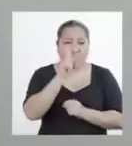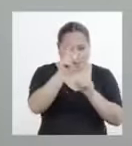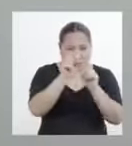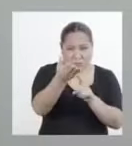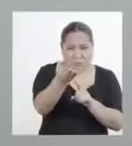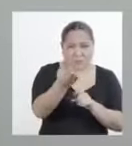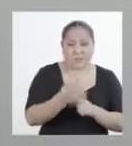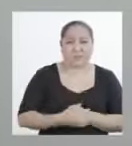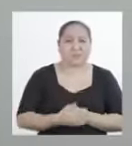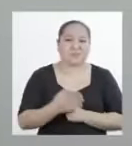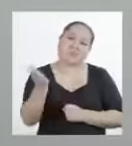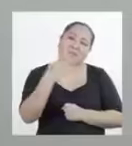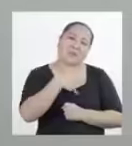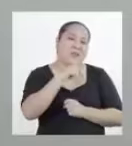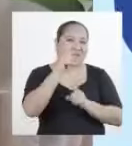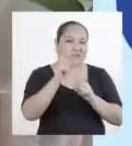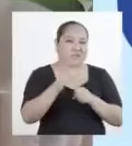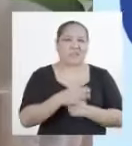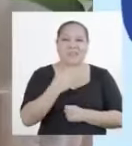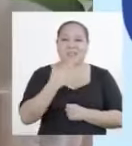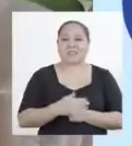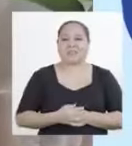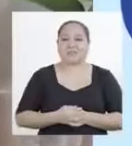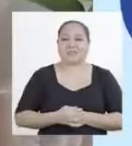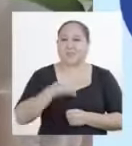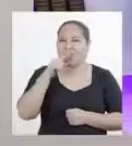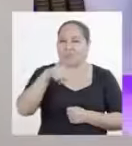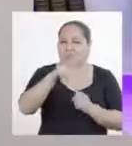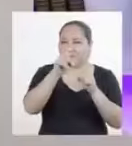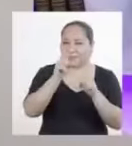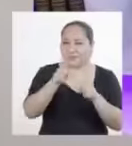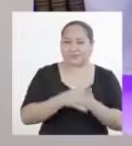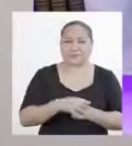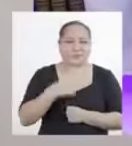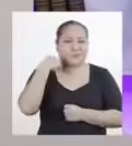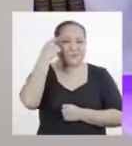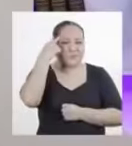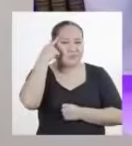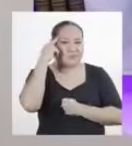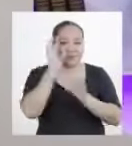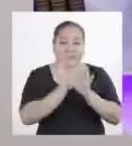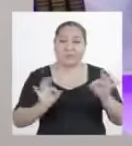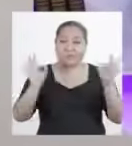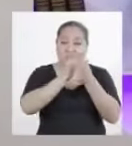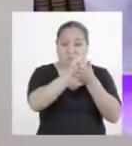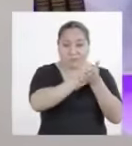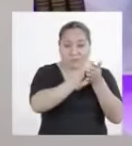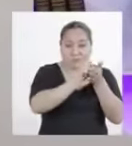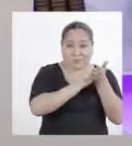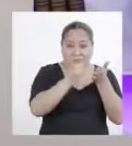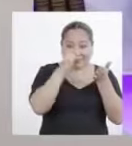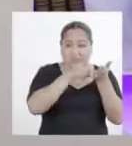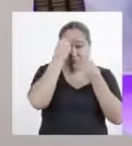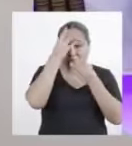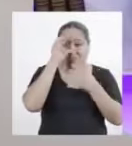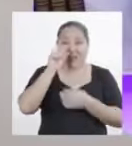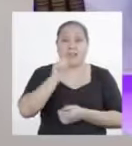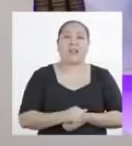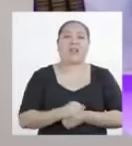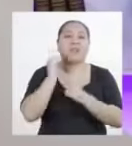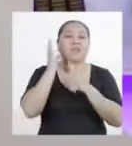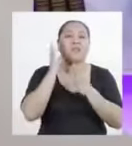irse, profesor Tenemos una pregunta para usted Pues que venga la pregunta Gracias Esta es una pregunta que consideramos importante para escribir